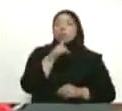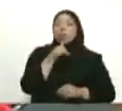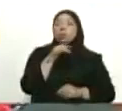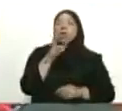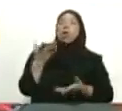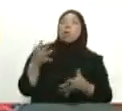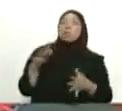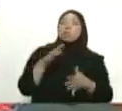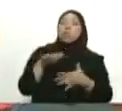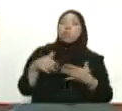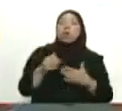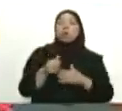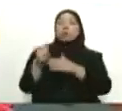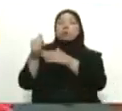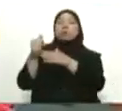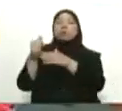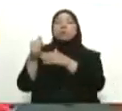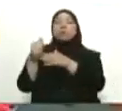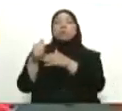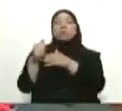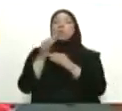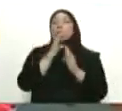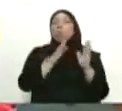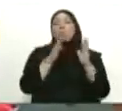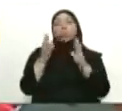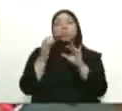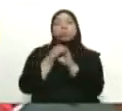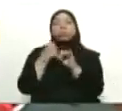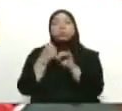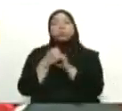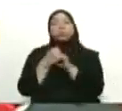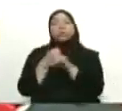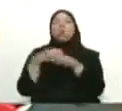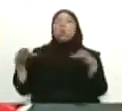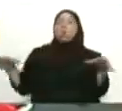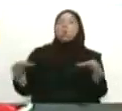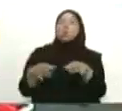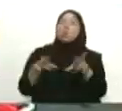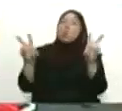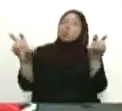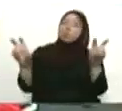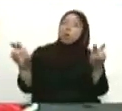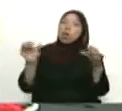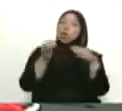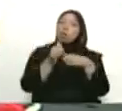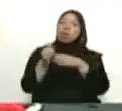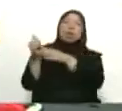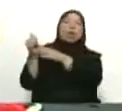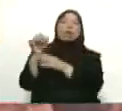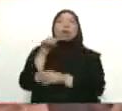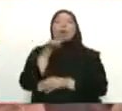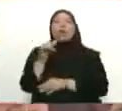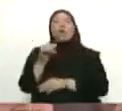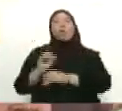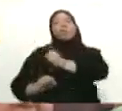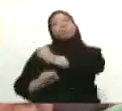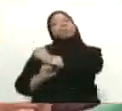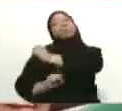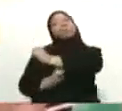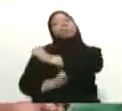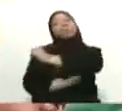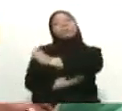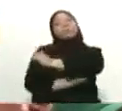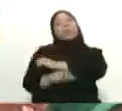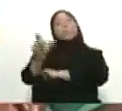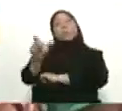parecernos a nuestros dirigentes de base tenemos que ser como nuestros dirigentes de base porque nosotros nos reunimos